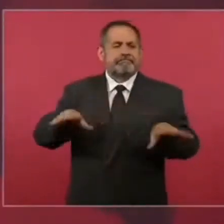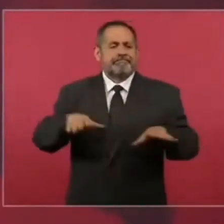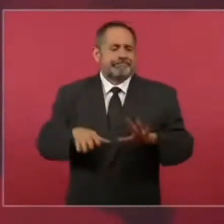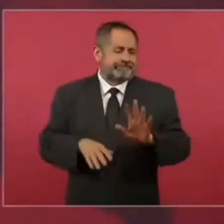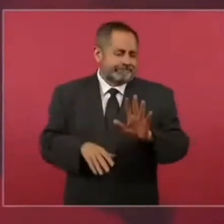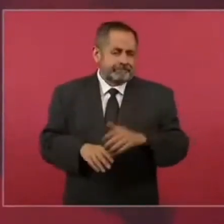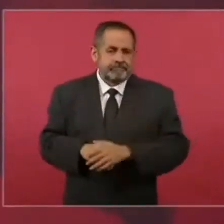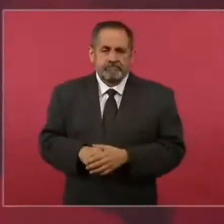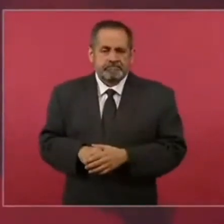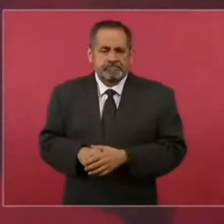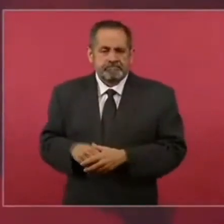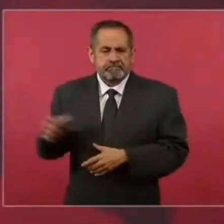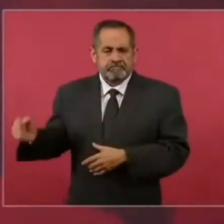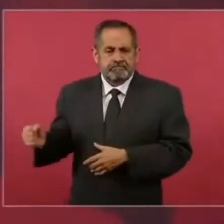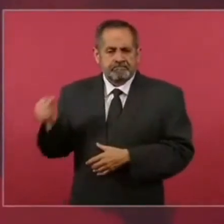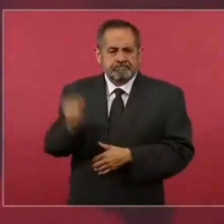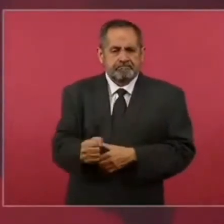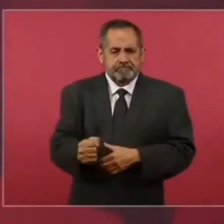la imposición